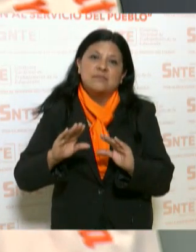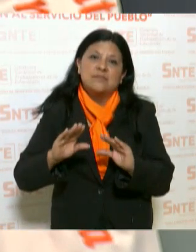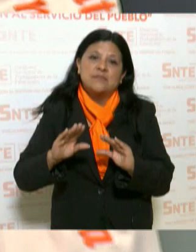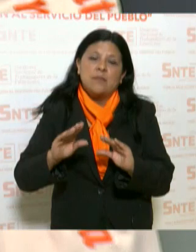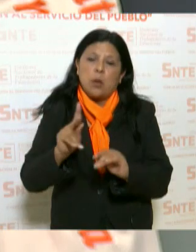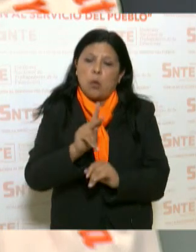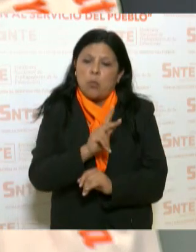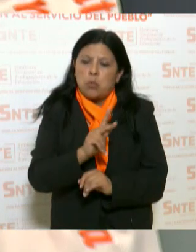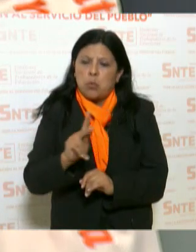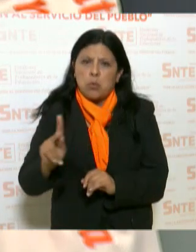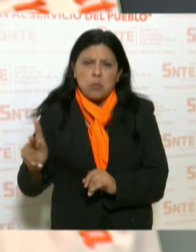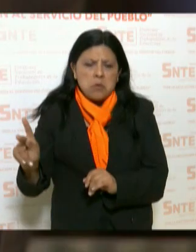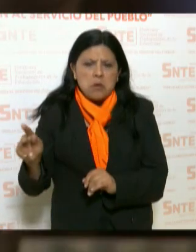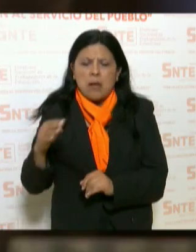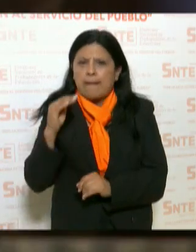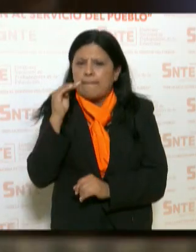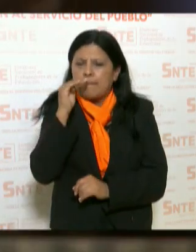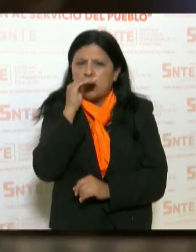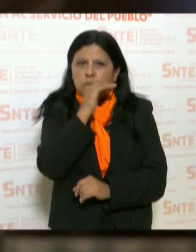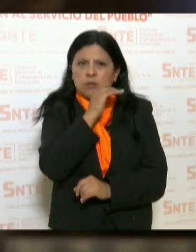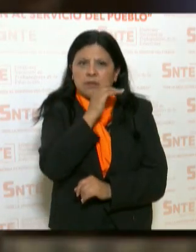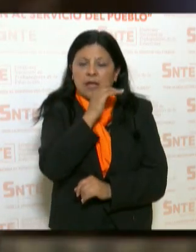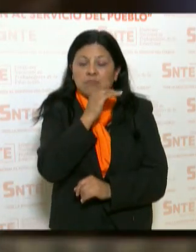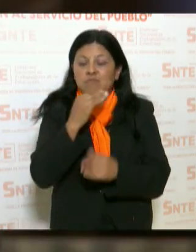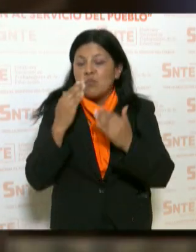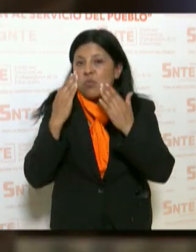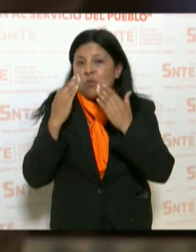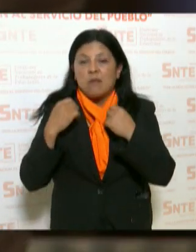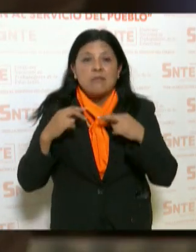pública, gratuita, laica.